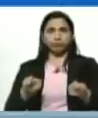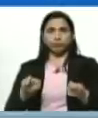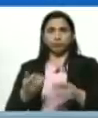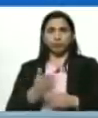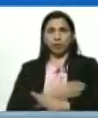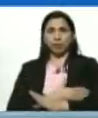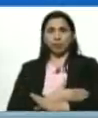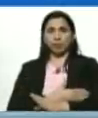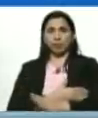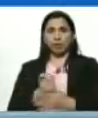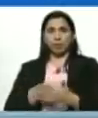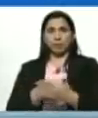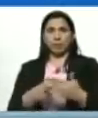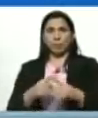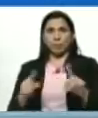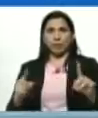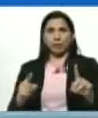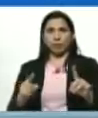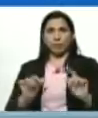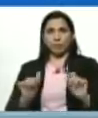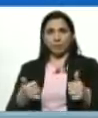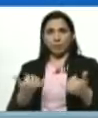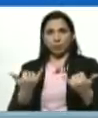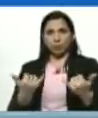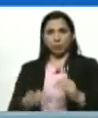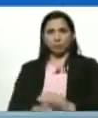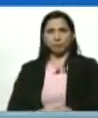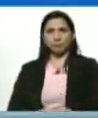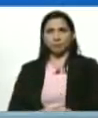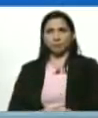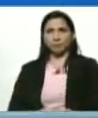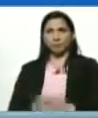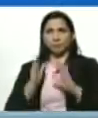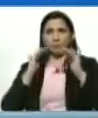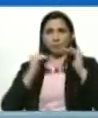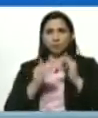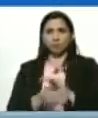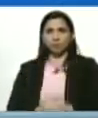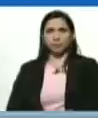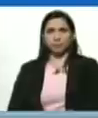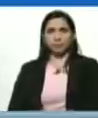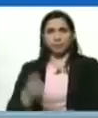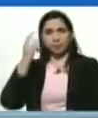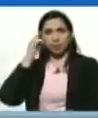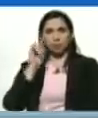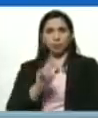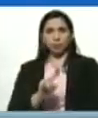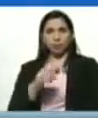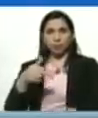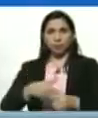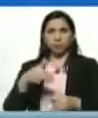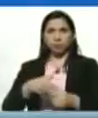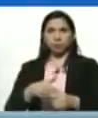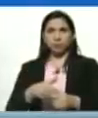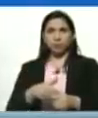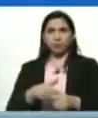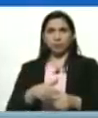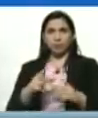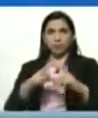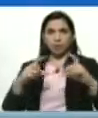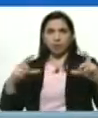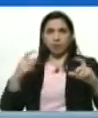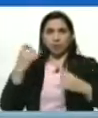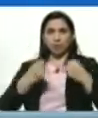eliminamos pero arrancamos con esto atención los días lunes va a echar gasolina las placas